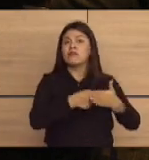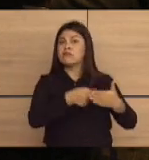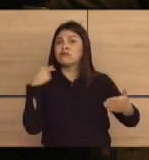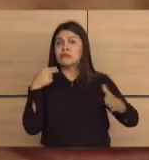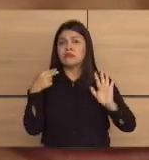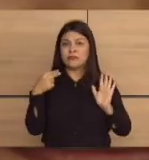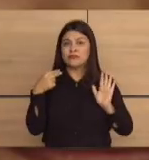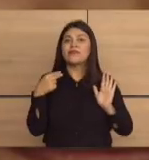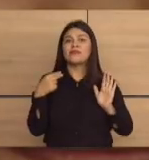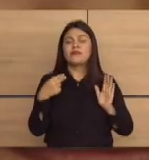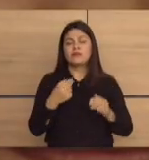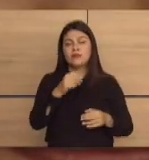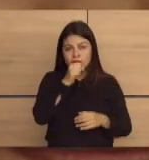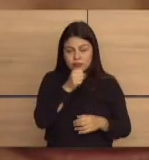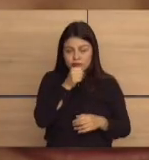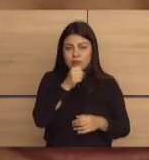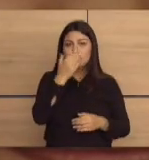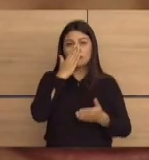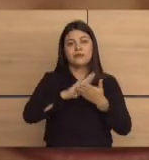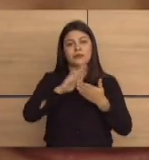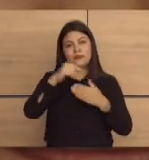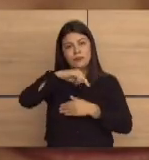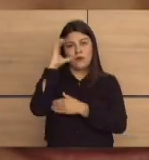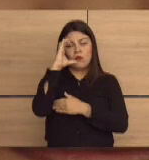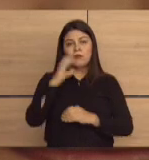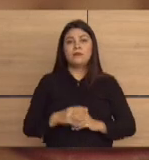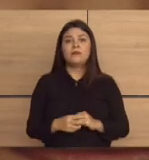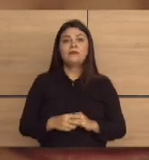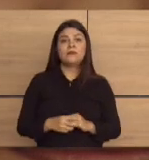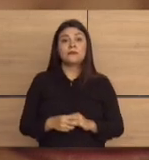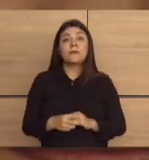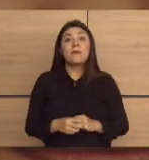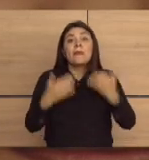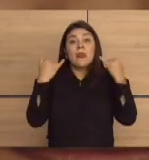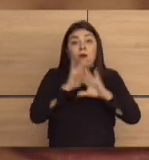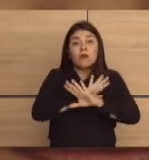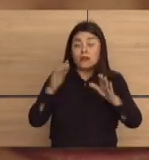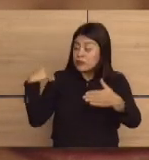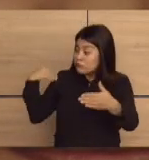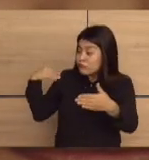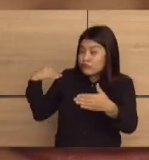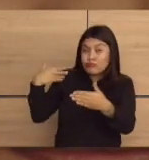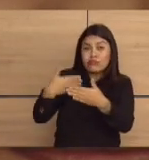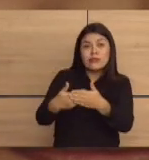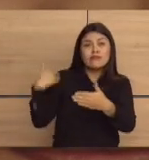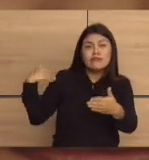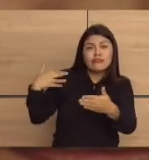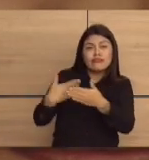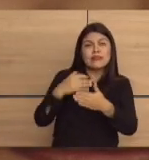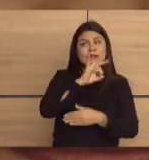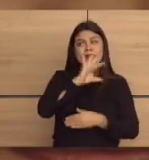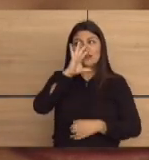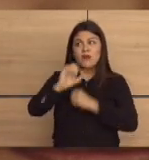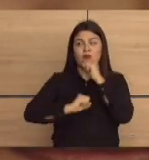del pensum educativo en Colombia. Hoy, después de 35 años, logramos ese